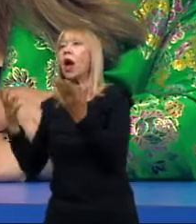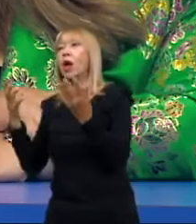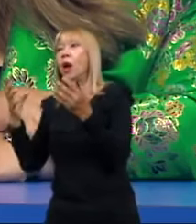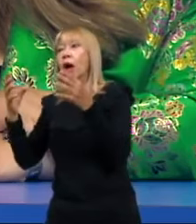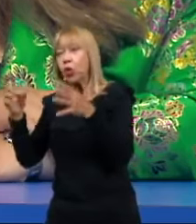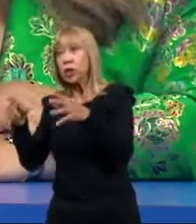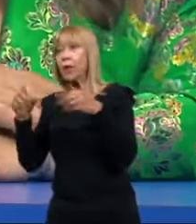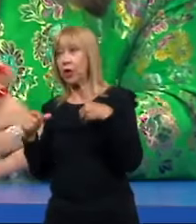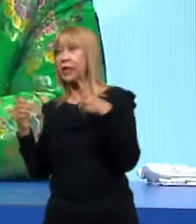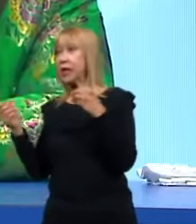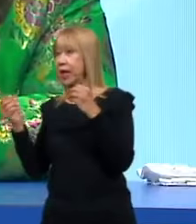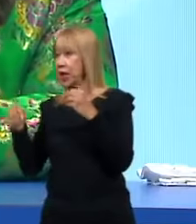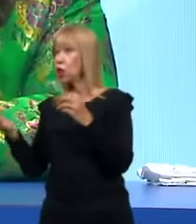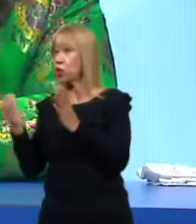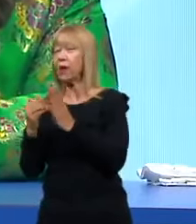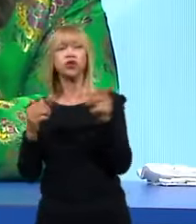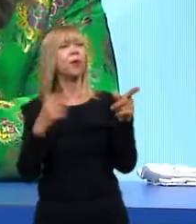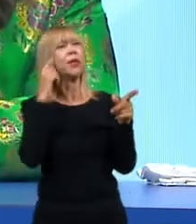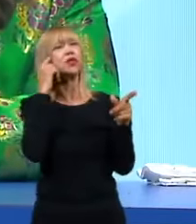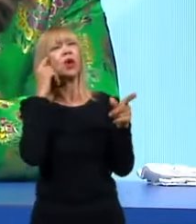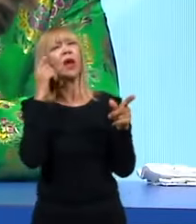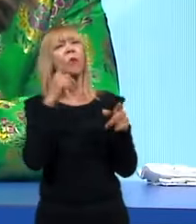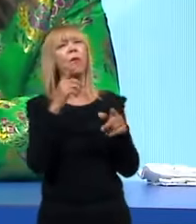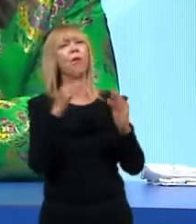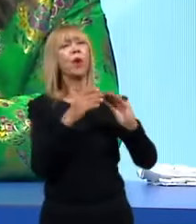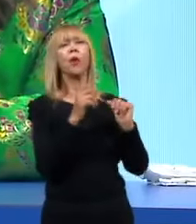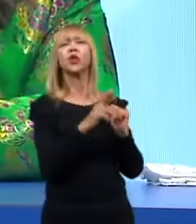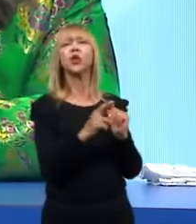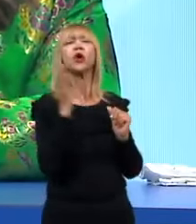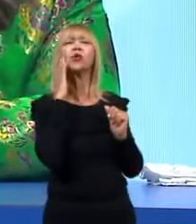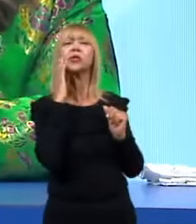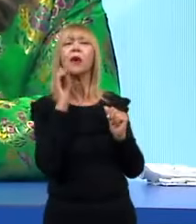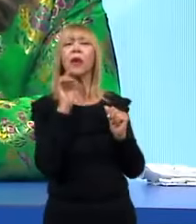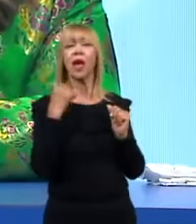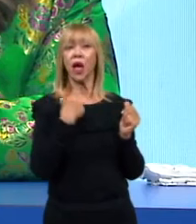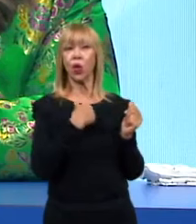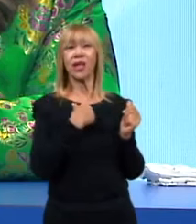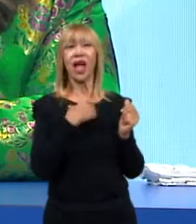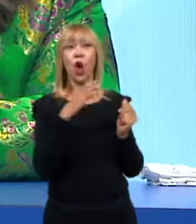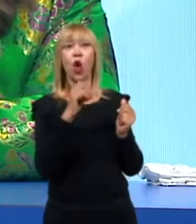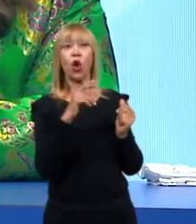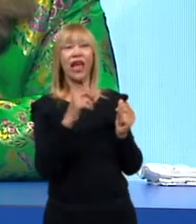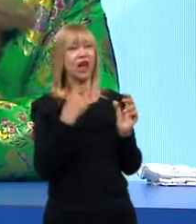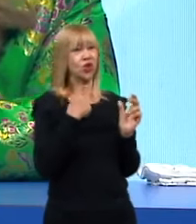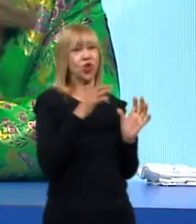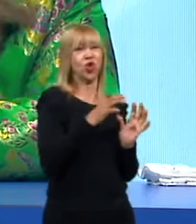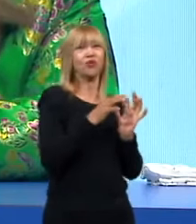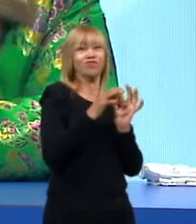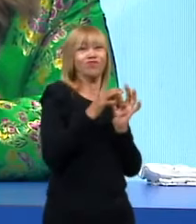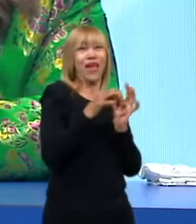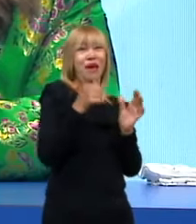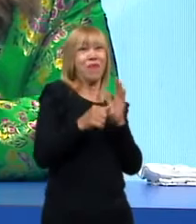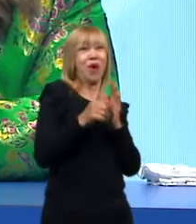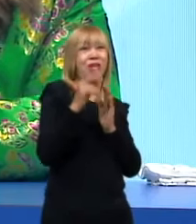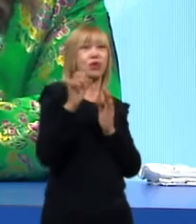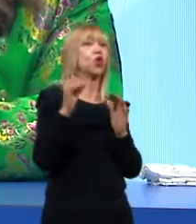posibilidad, esa fórmula. Mira, yo creo que el pueblo de Puerto Rico sabe que nuestra condición colonial nos limita en la obtención de